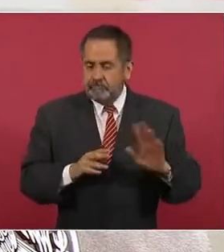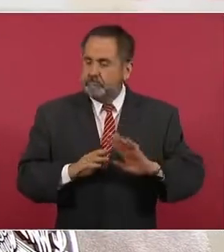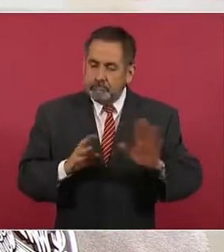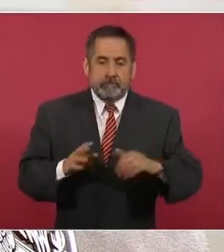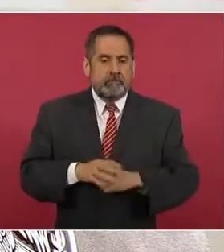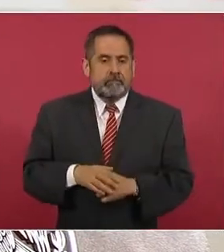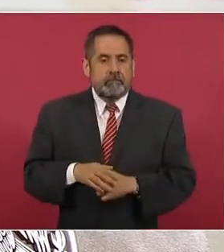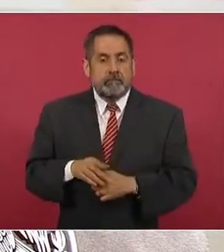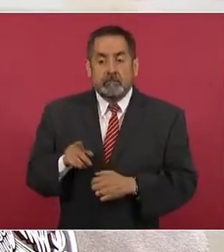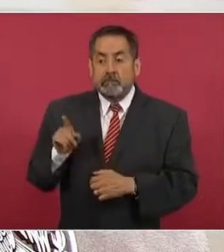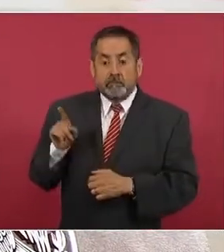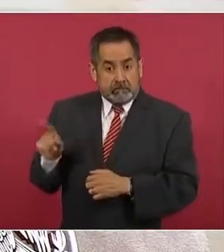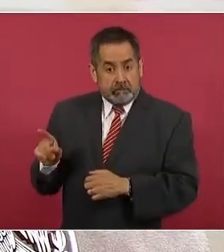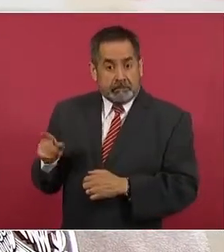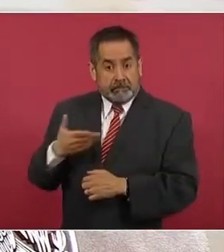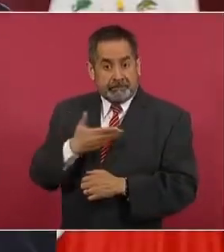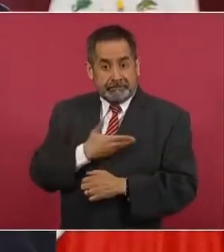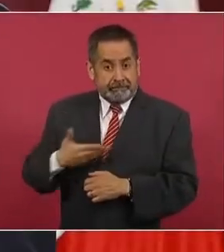Entonces le preguntó,